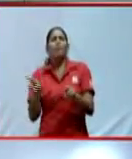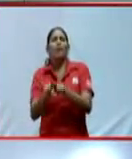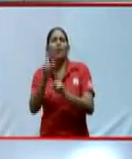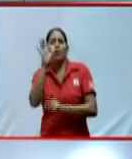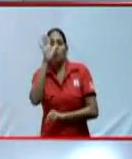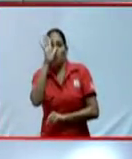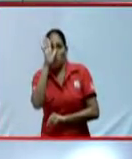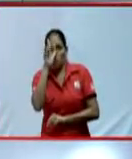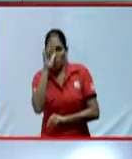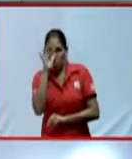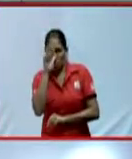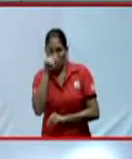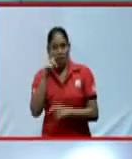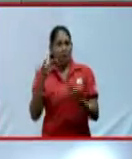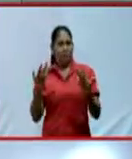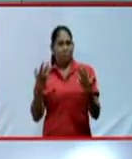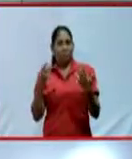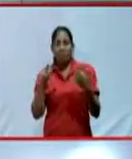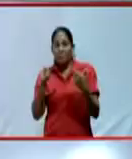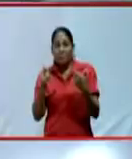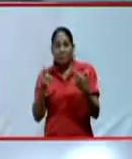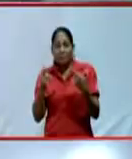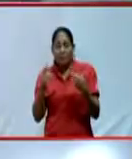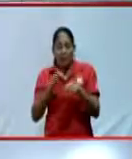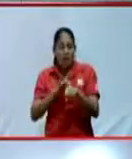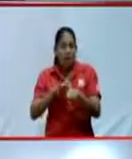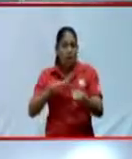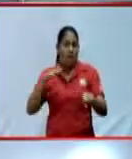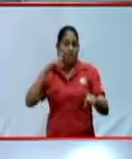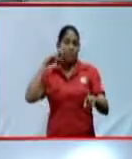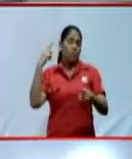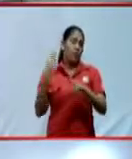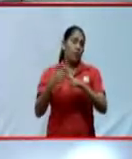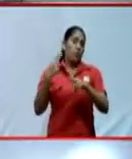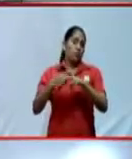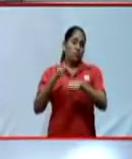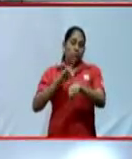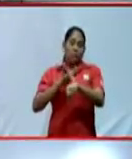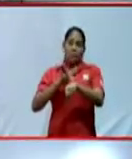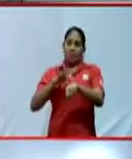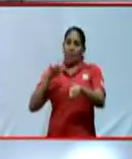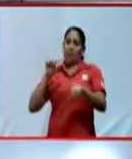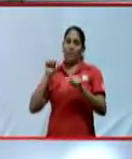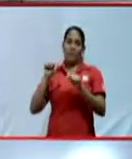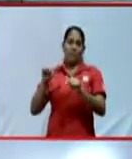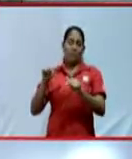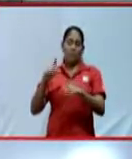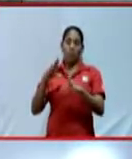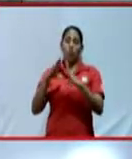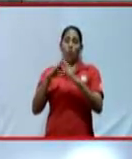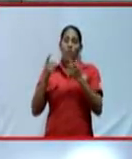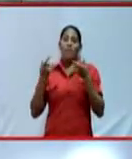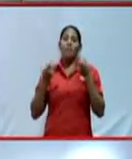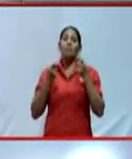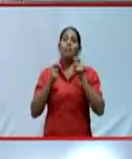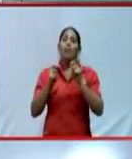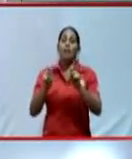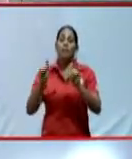como la intentona de golpe que se estaba gestando aquí en Venezuela y que quiso ser acompañada no solamente de